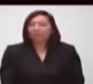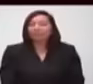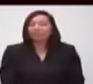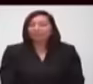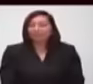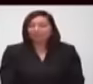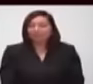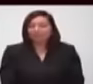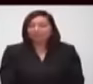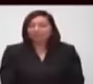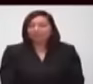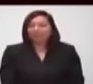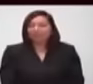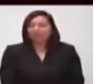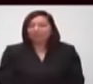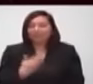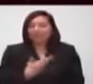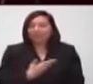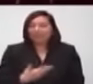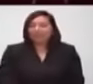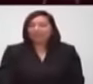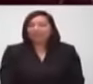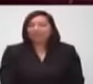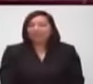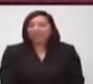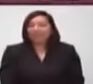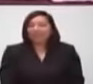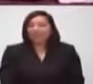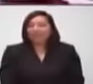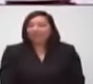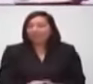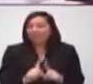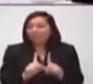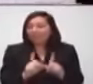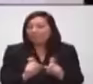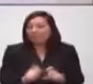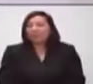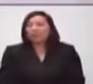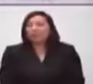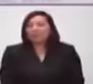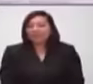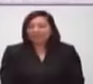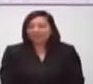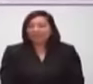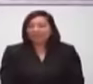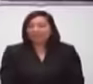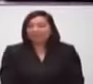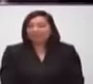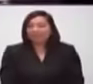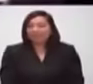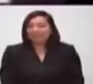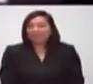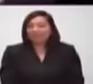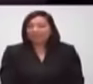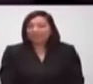Gracias, señor presidente. Hemos recibido distintas preguntas que las vamos a absolver. Me da